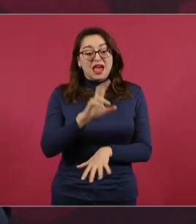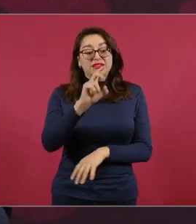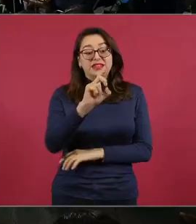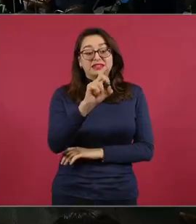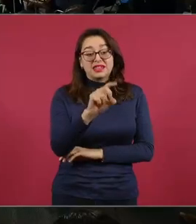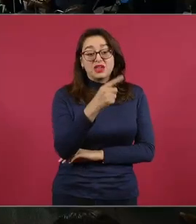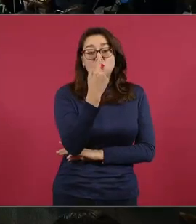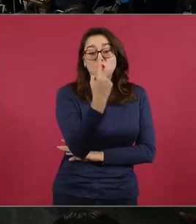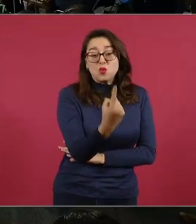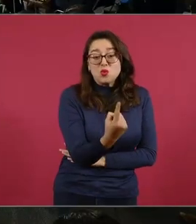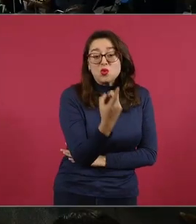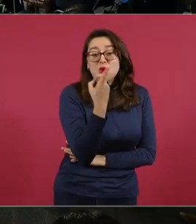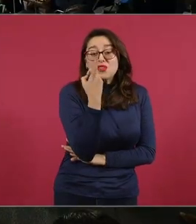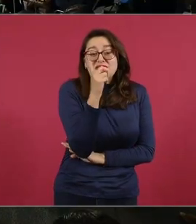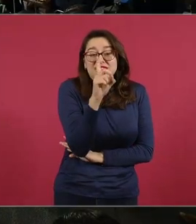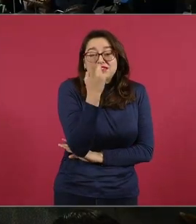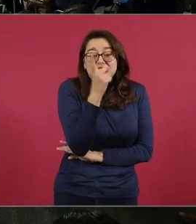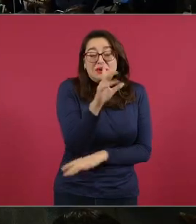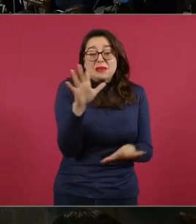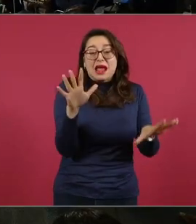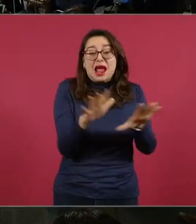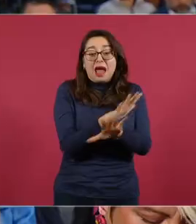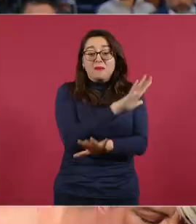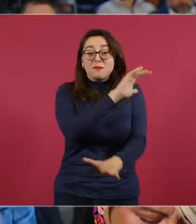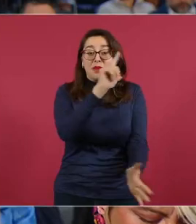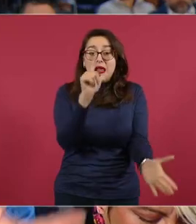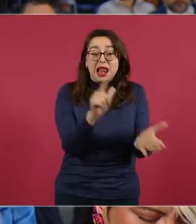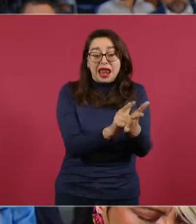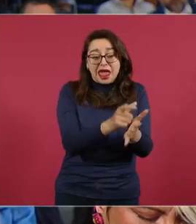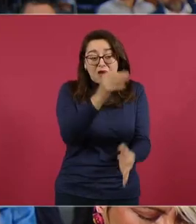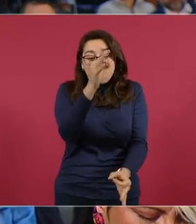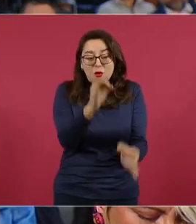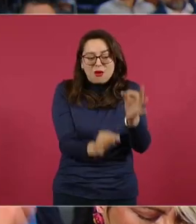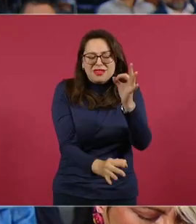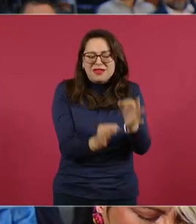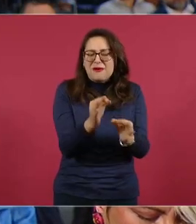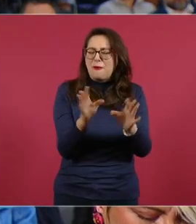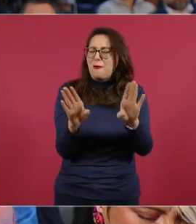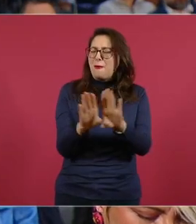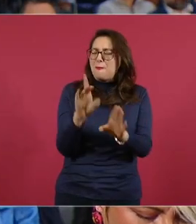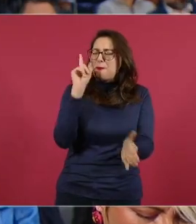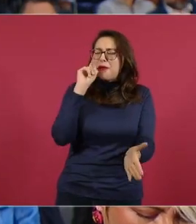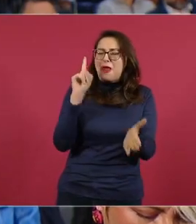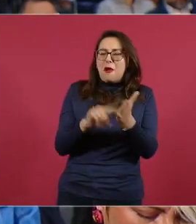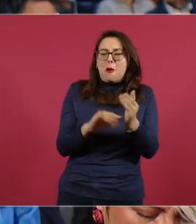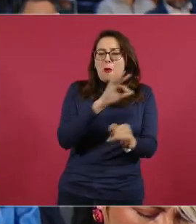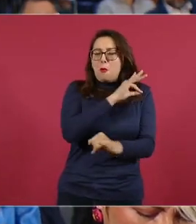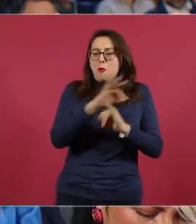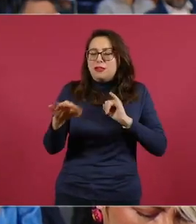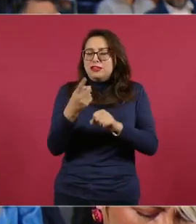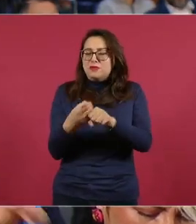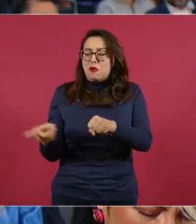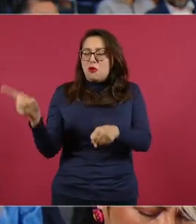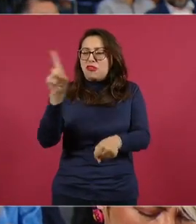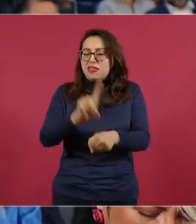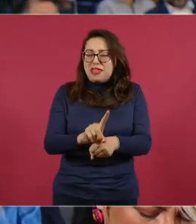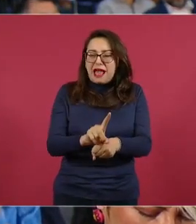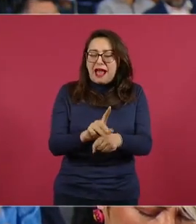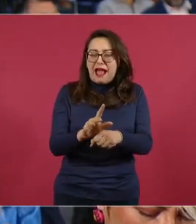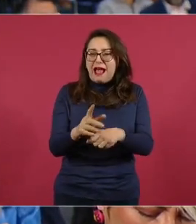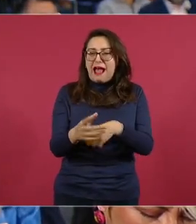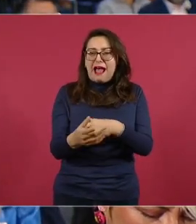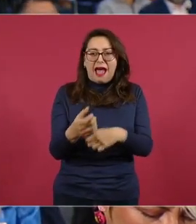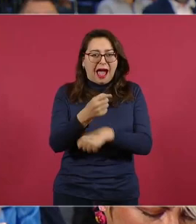diciembre. O sea, es un poco surrealista, si me lo permite, que el último día del año se haya dado esta reforma al Poder Judicial,